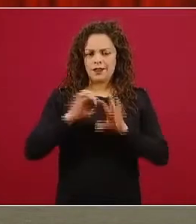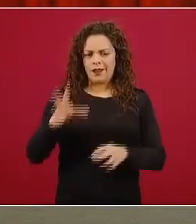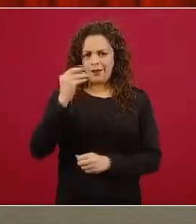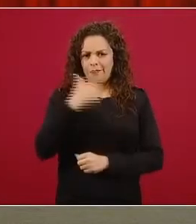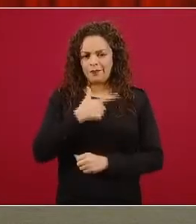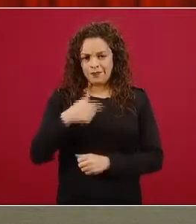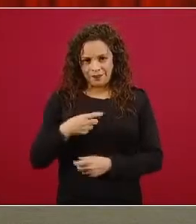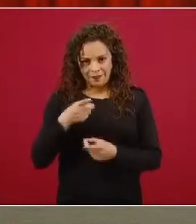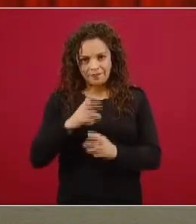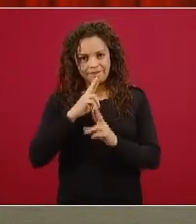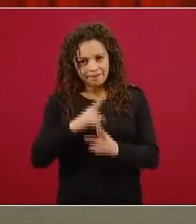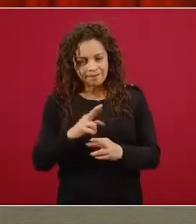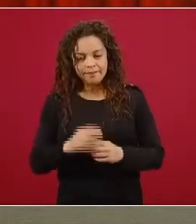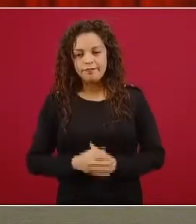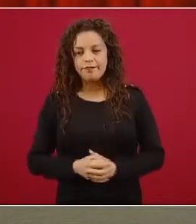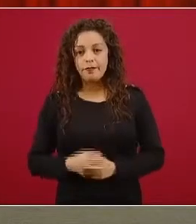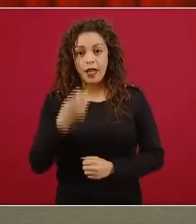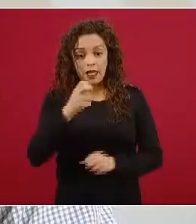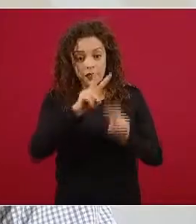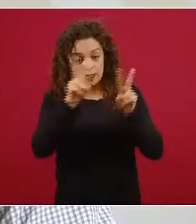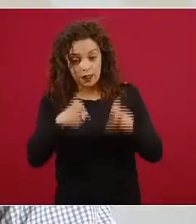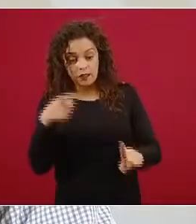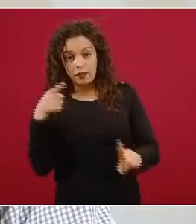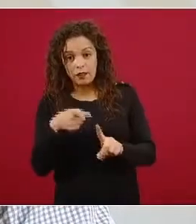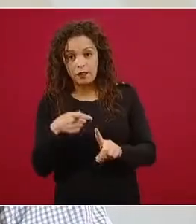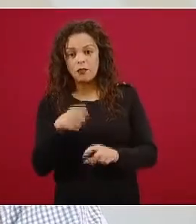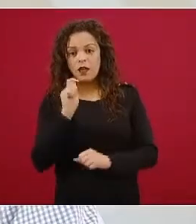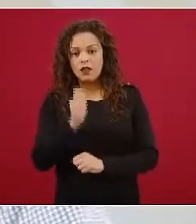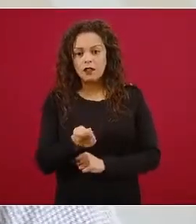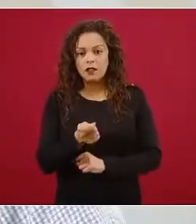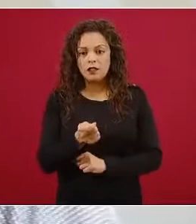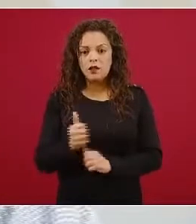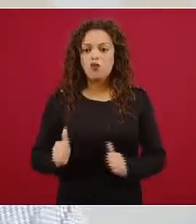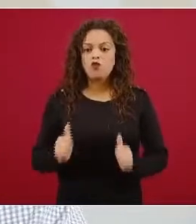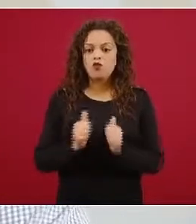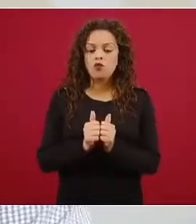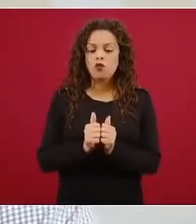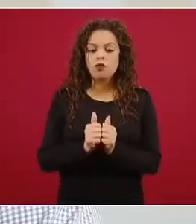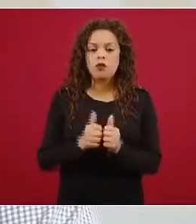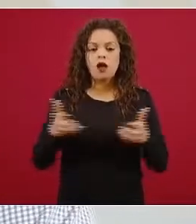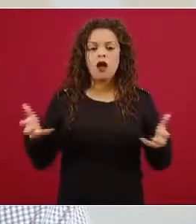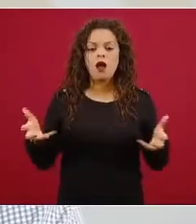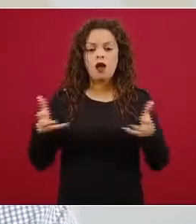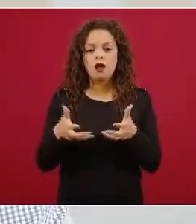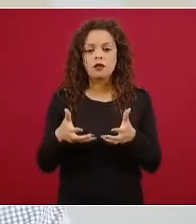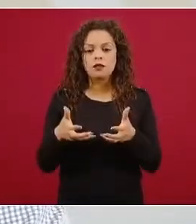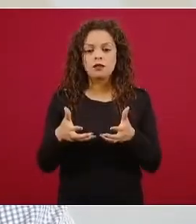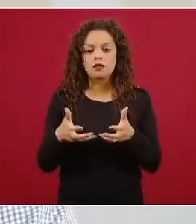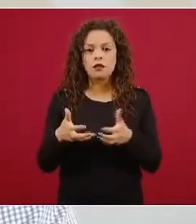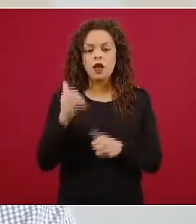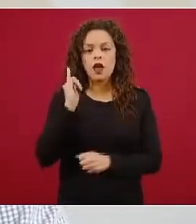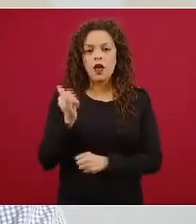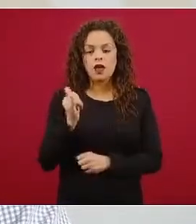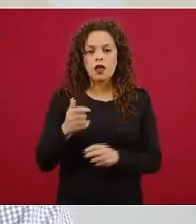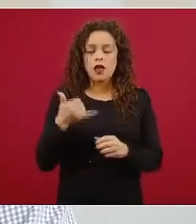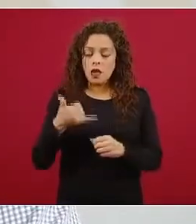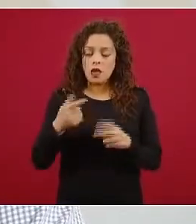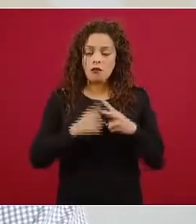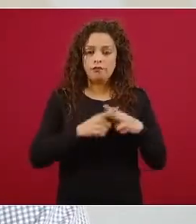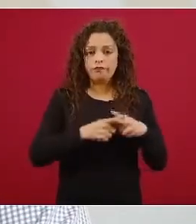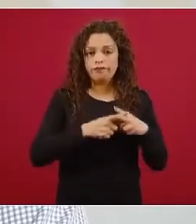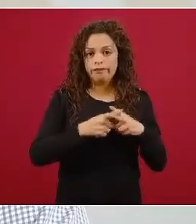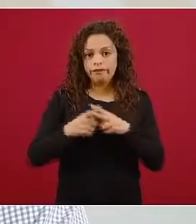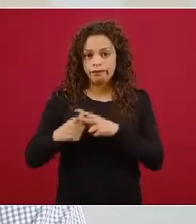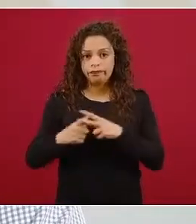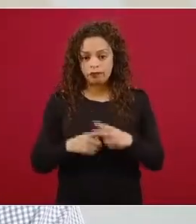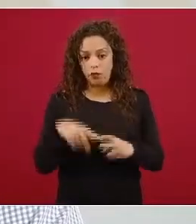De hecho, son temas que tienen que ver directamente con la operatividad y con la logística en el